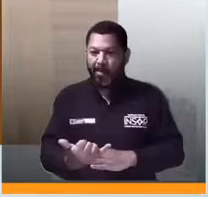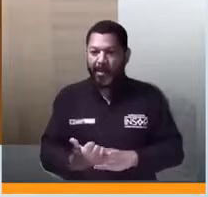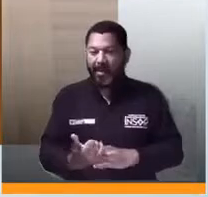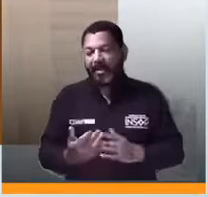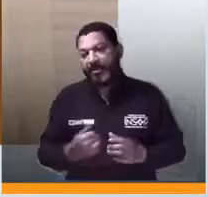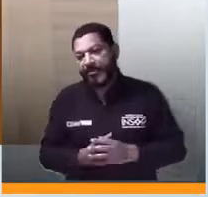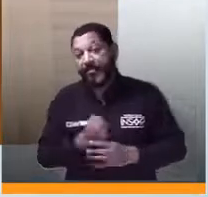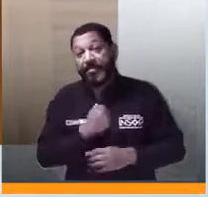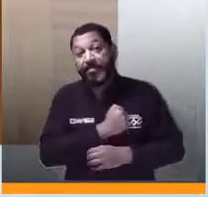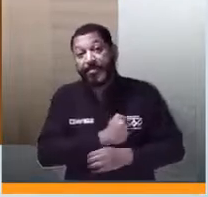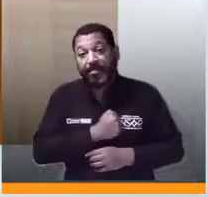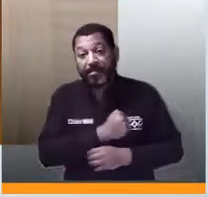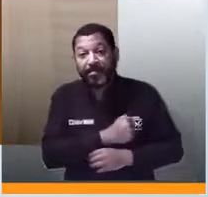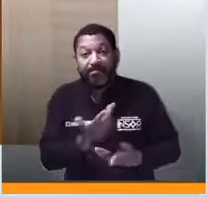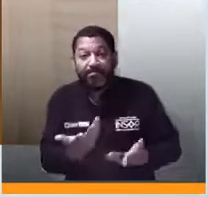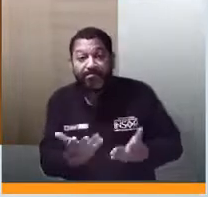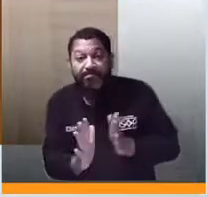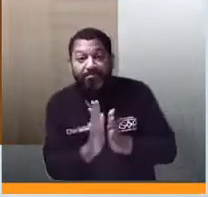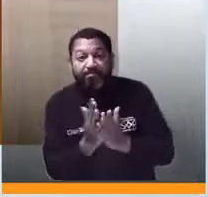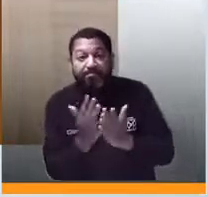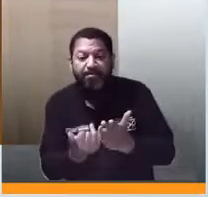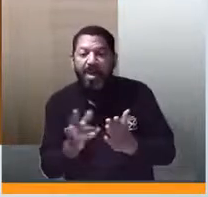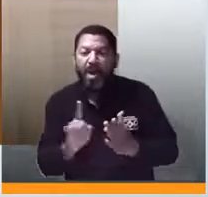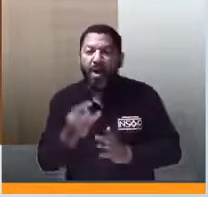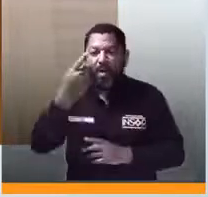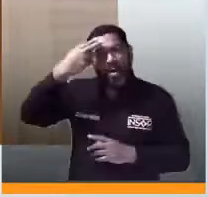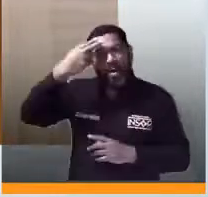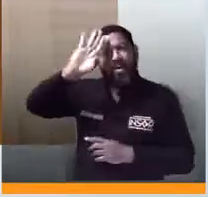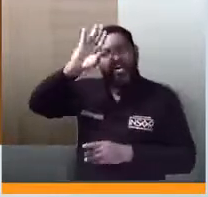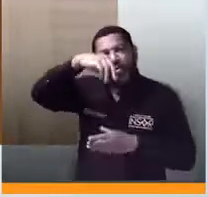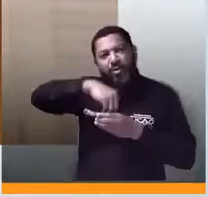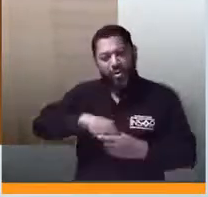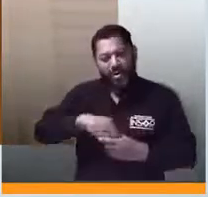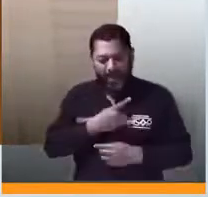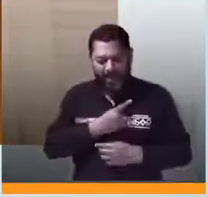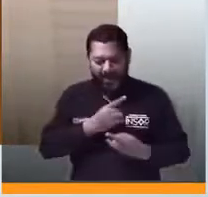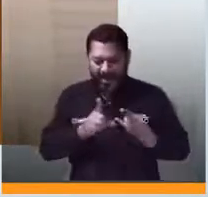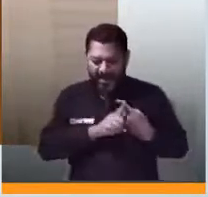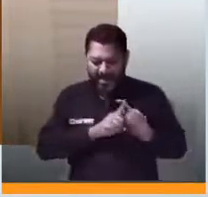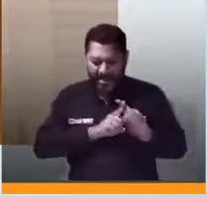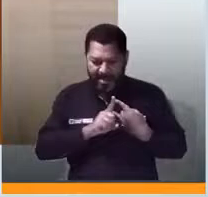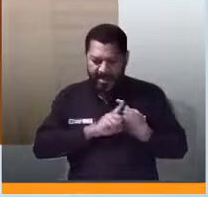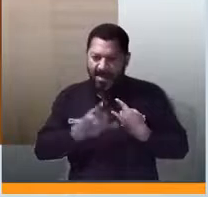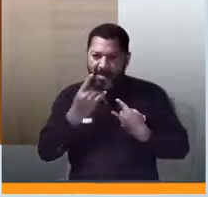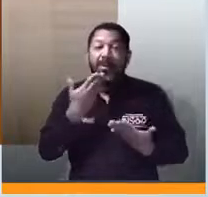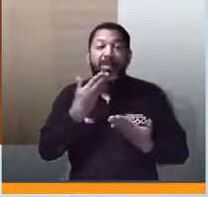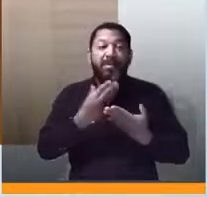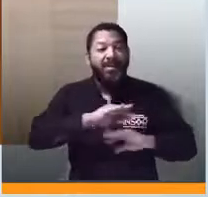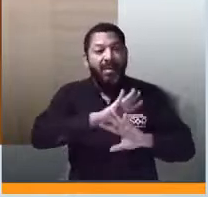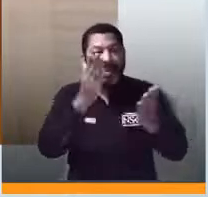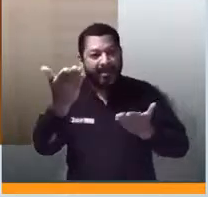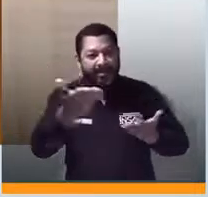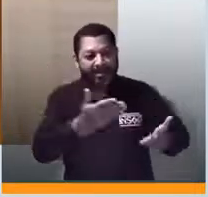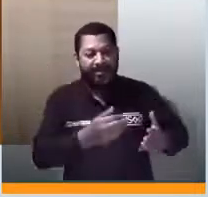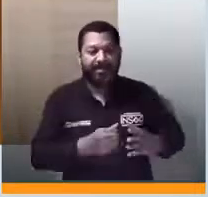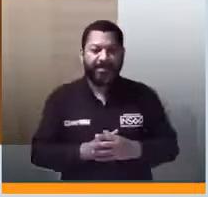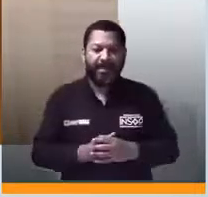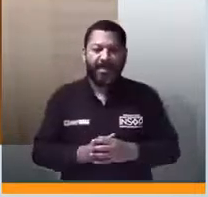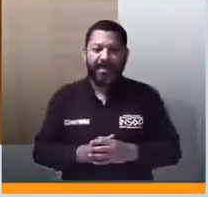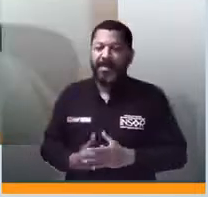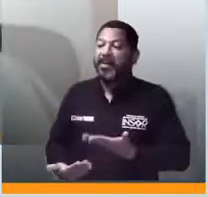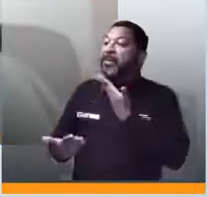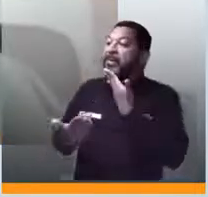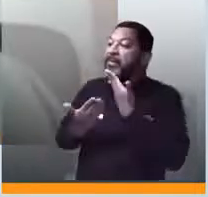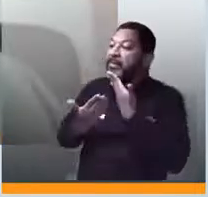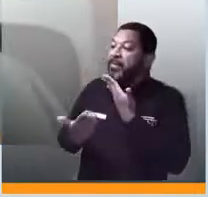que, por favor, cuéntenos un poquito sobre la perspectiva de Uniminuto en este caso. Y buenos días. Muchas gracias,